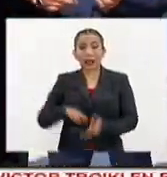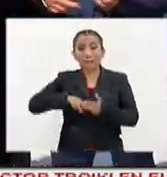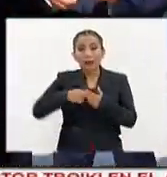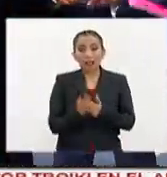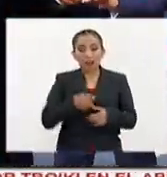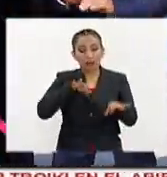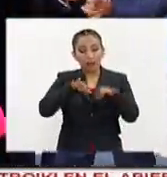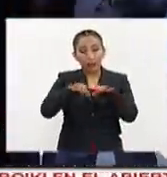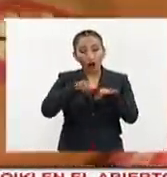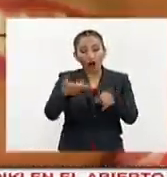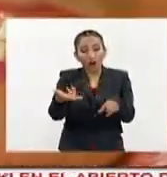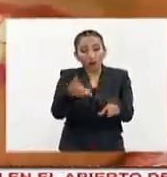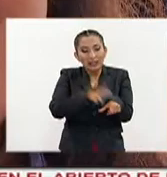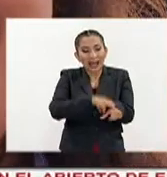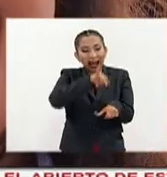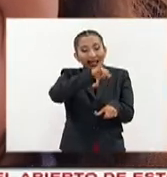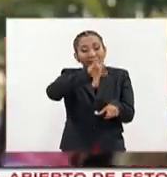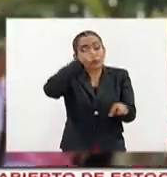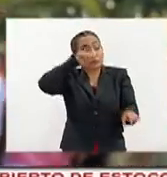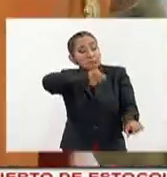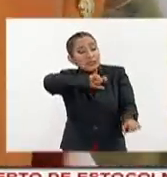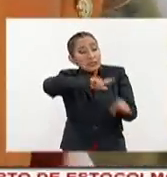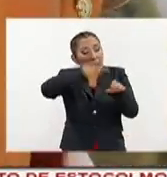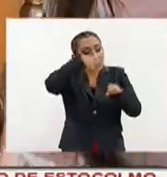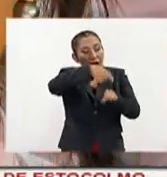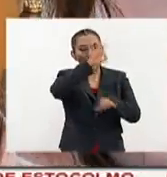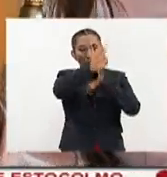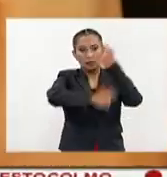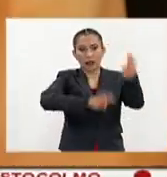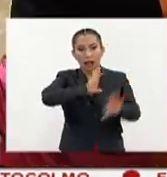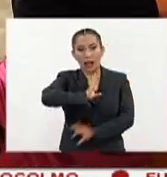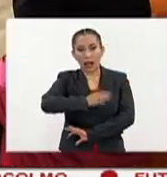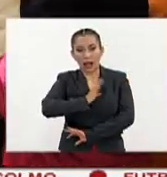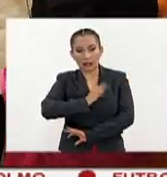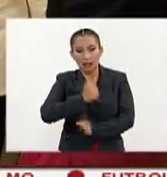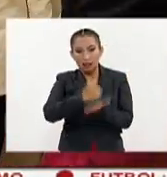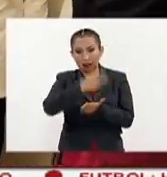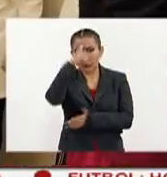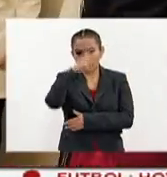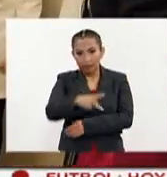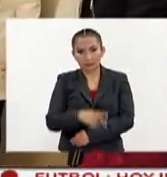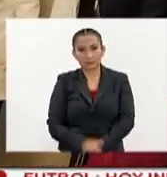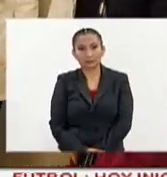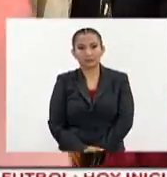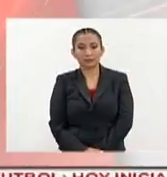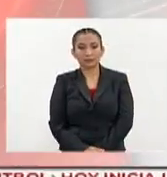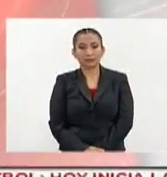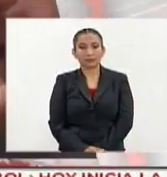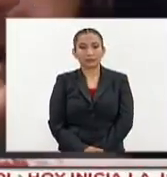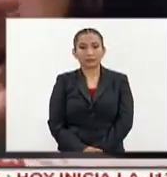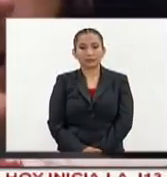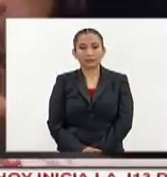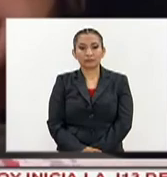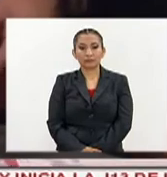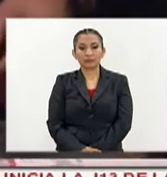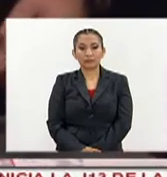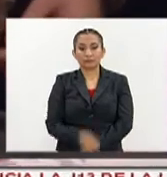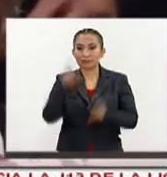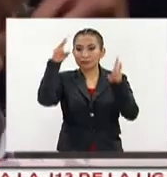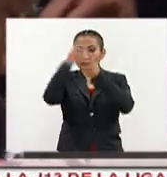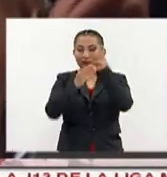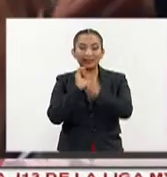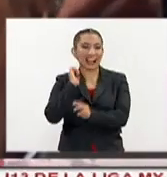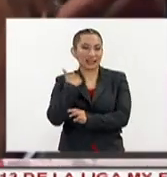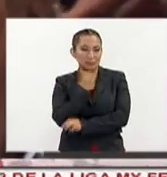Inició operaciones una clínica del IMSS especializada en el tratamiento del cáncer en la Ciudad de México. En el mundo,